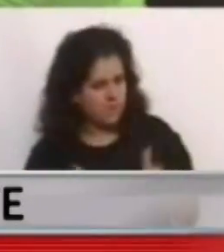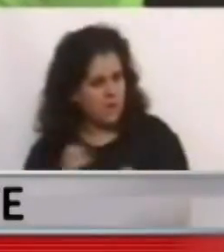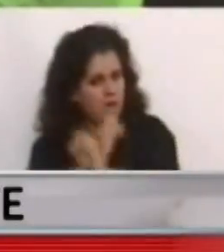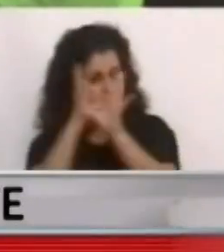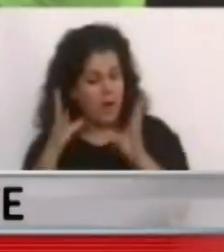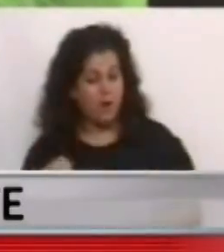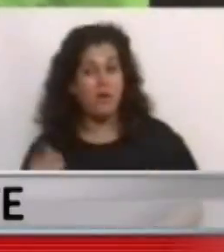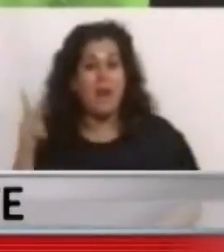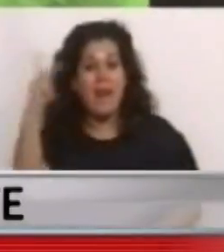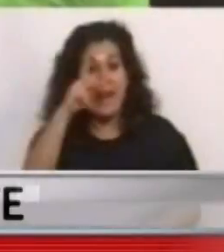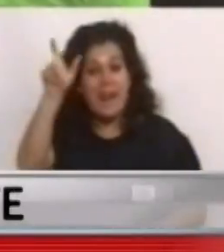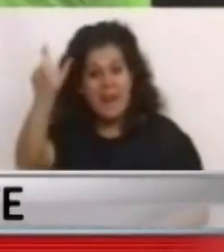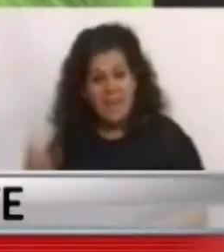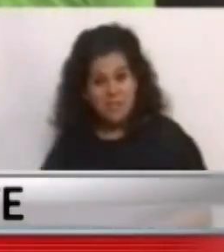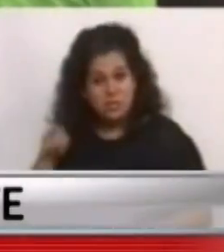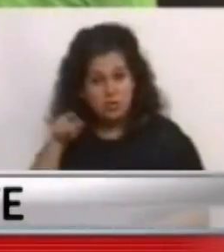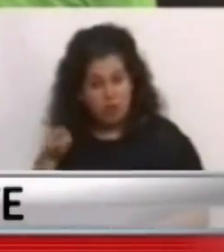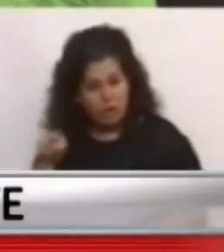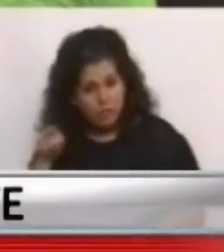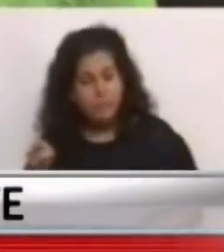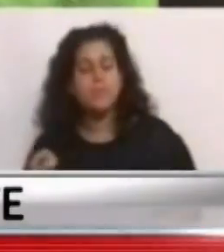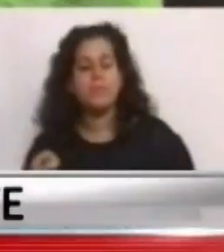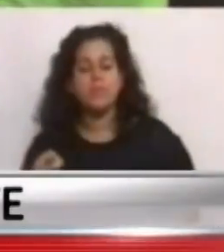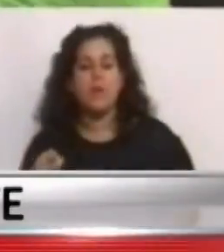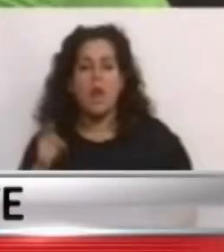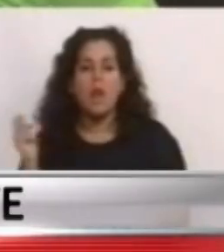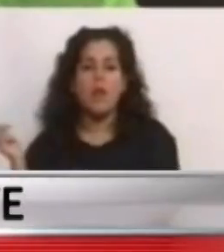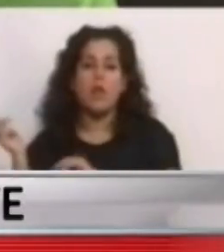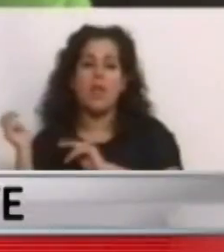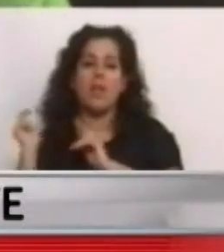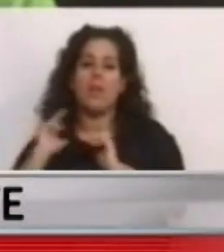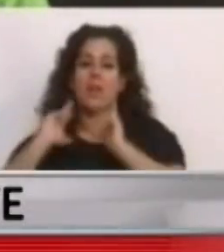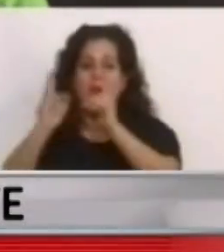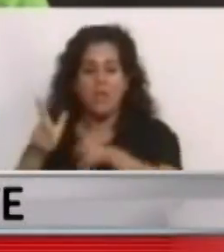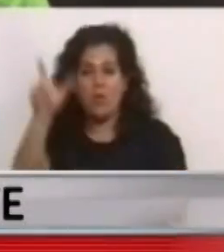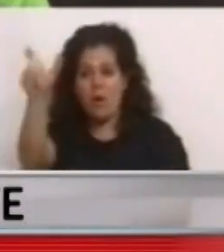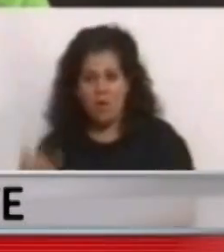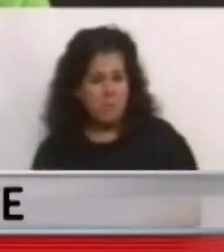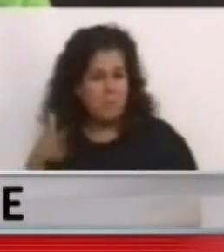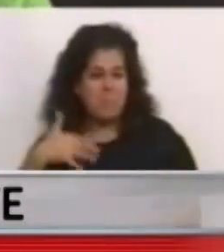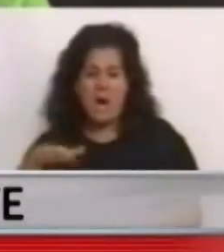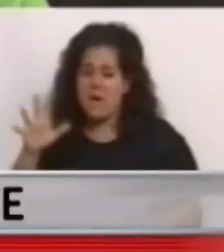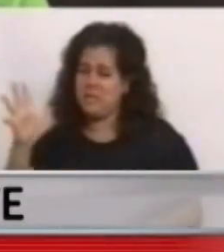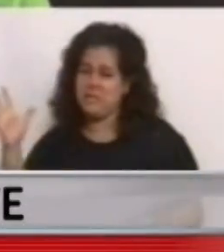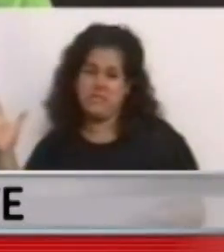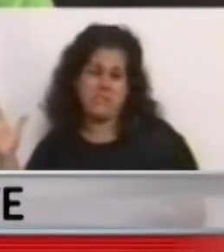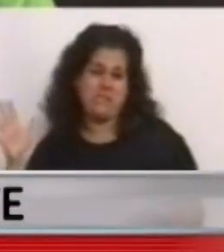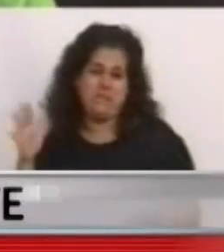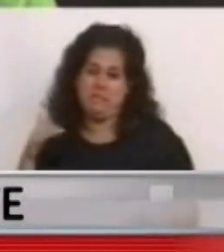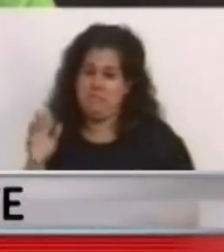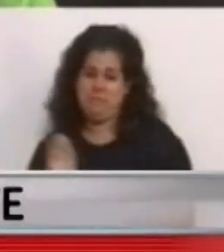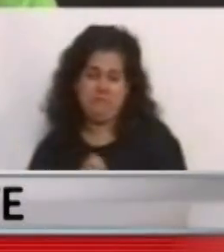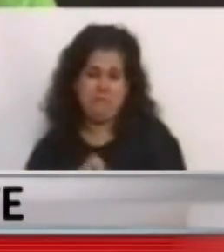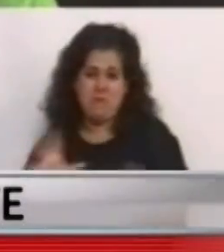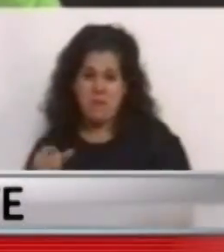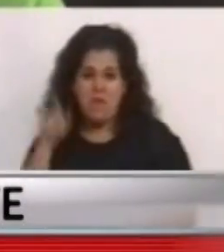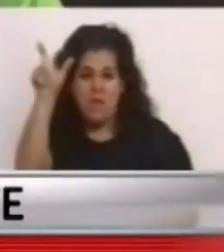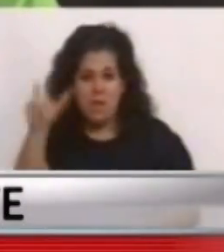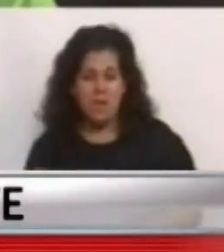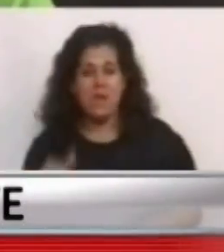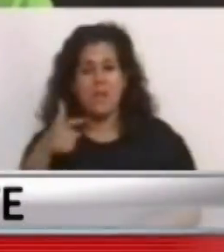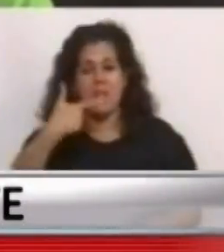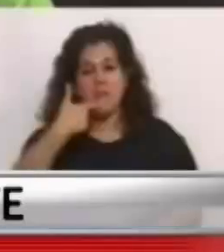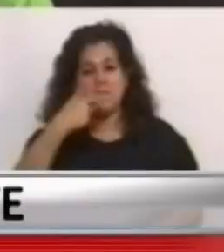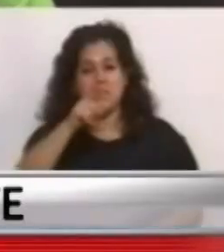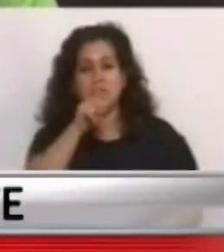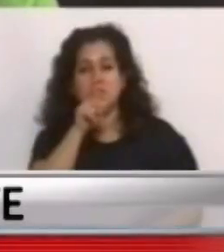Néstor Kirchner encargó al personaje más oscuro de todos los gobiernos, que es Estiuso, Jaime